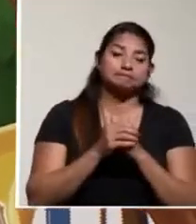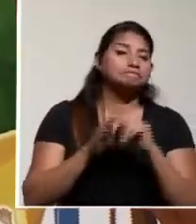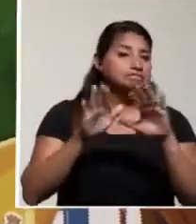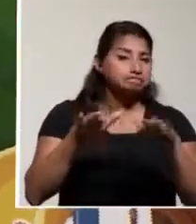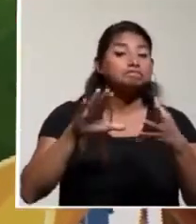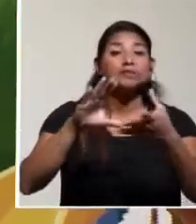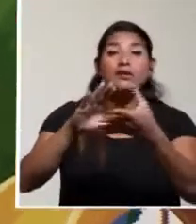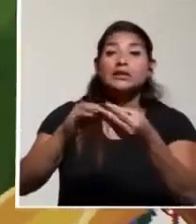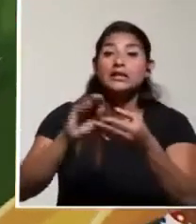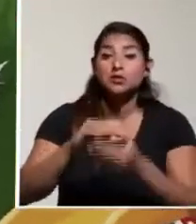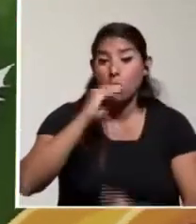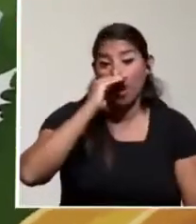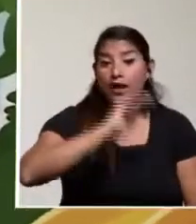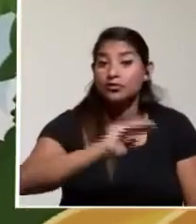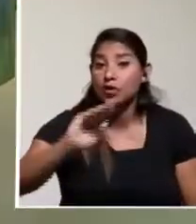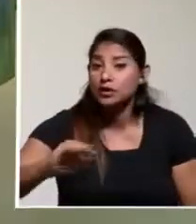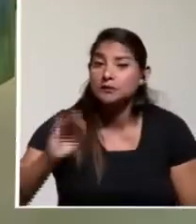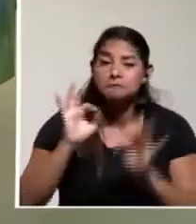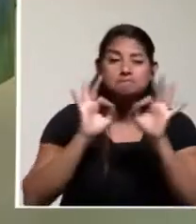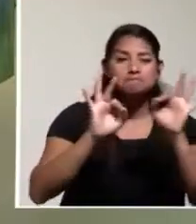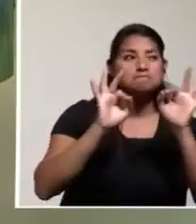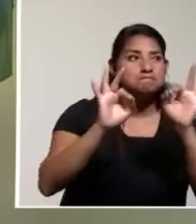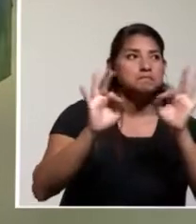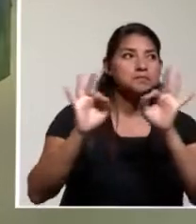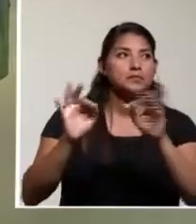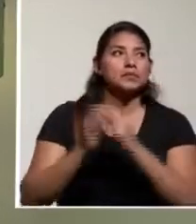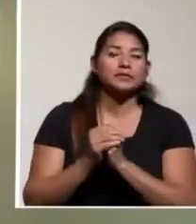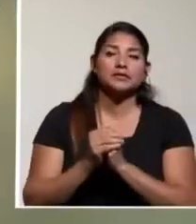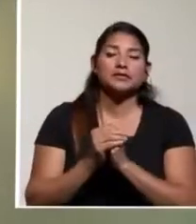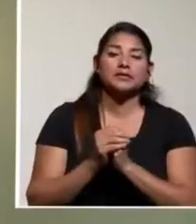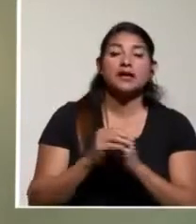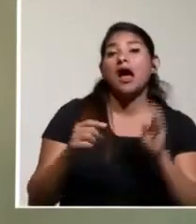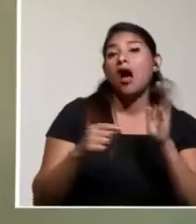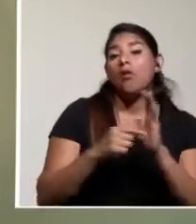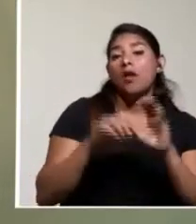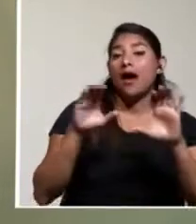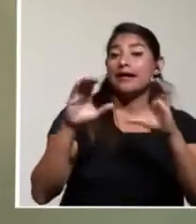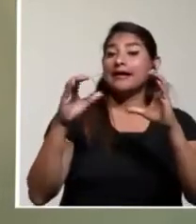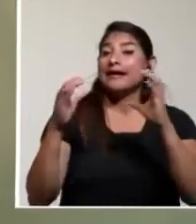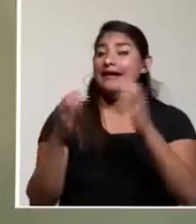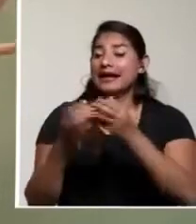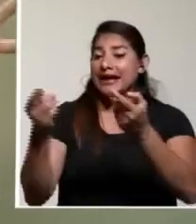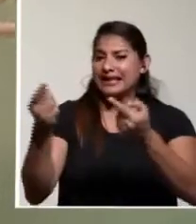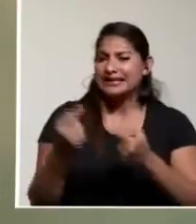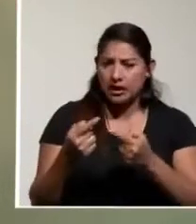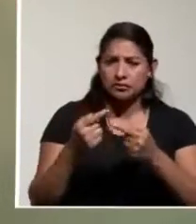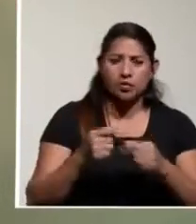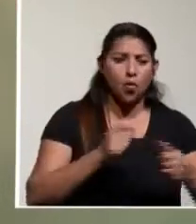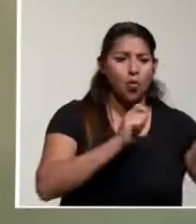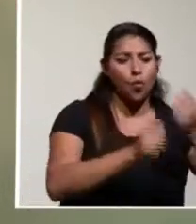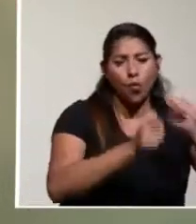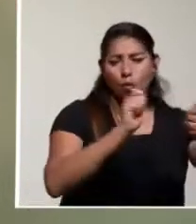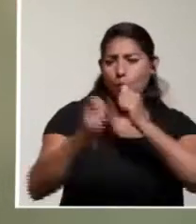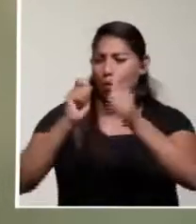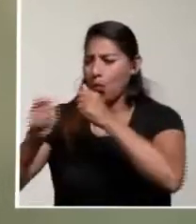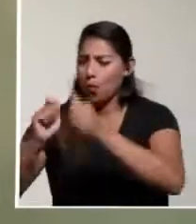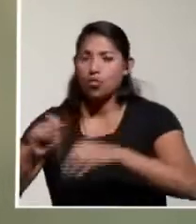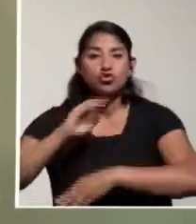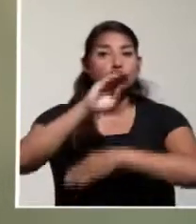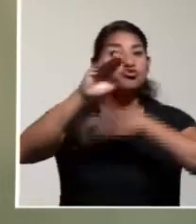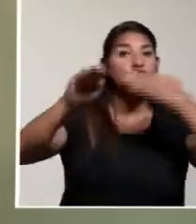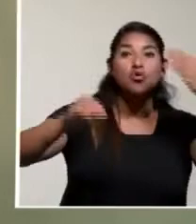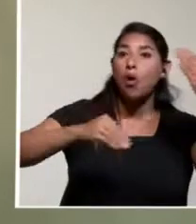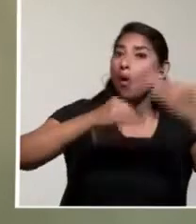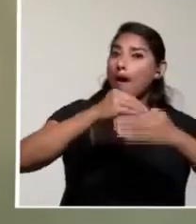Resulta, señoras y señores, muy bien, que hay unas clases que traen un conjunto de música de todo el mundo y